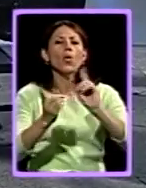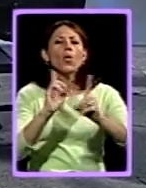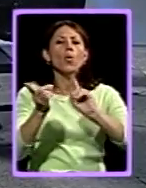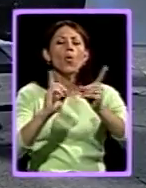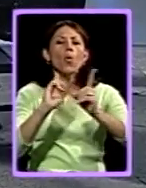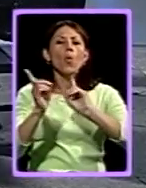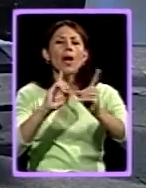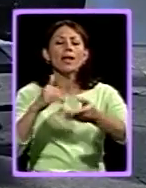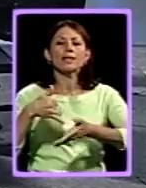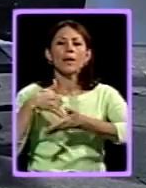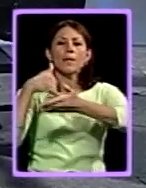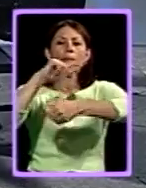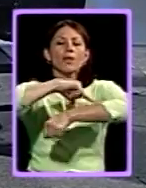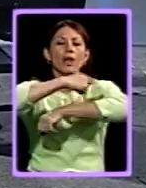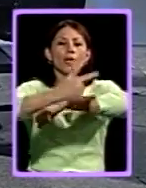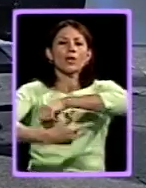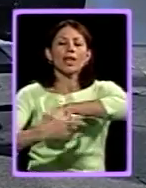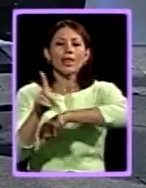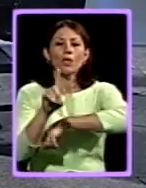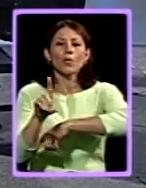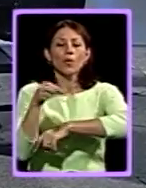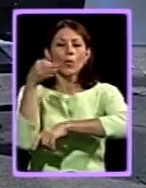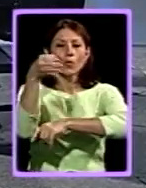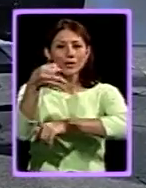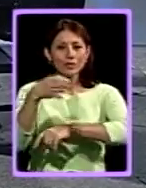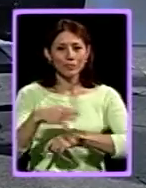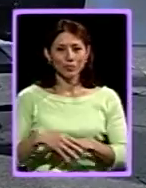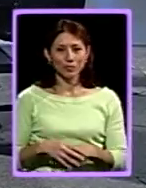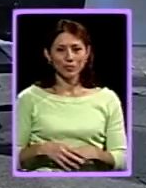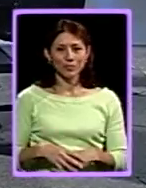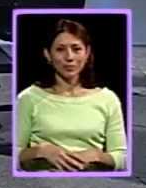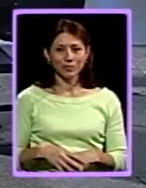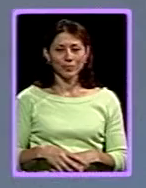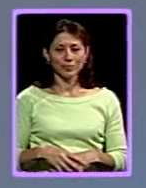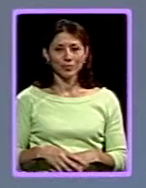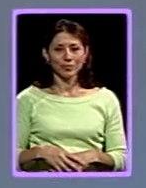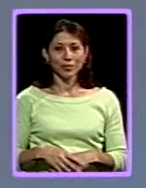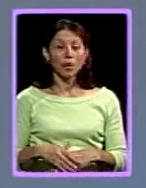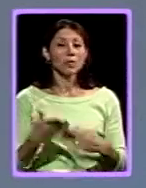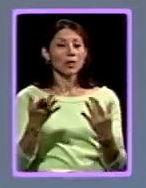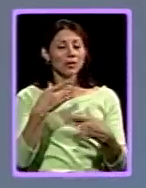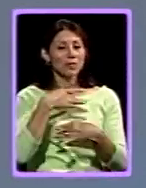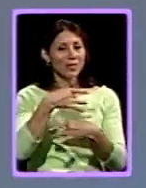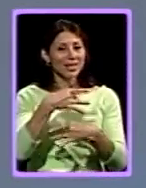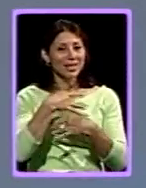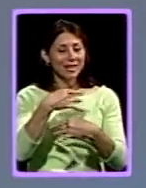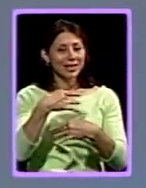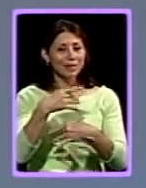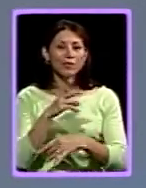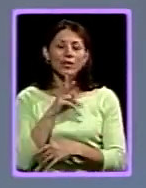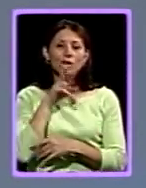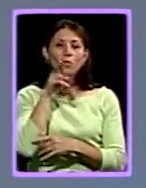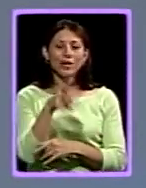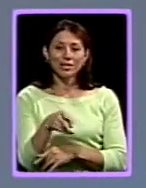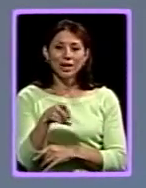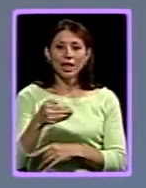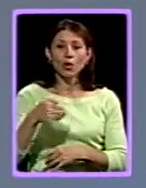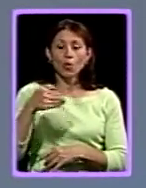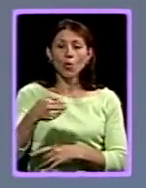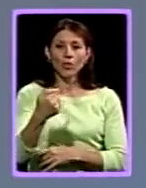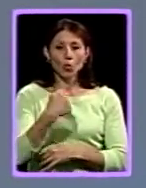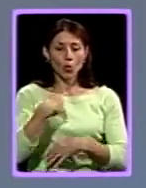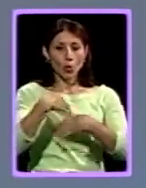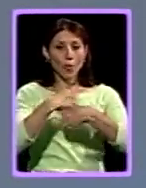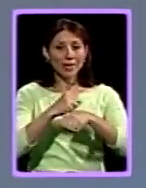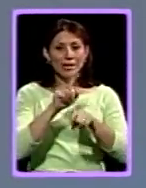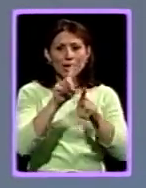mayor de la lotería el próximo domingo? Bueno, eso es muy interesante porque en realidad cuando uno va a hacer una